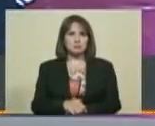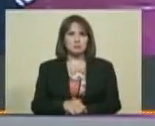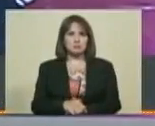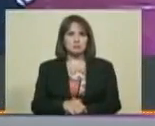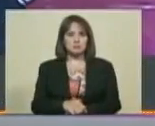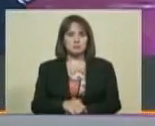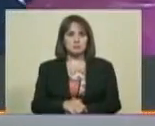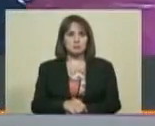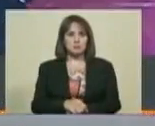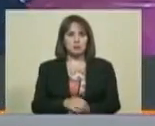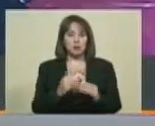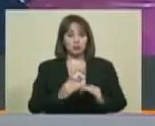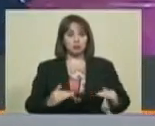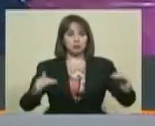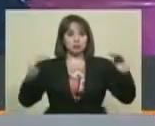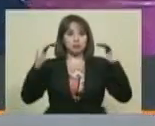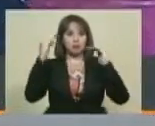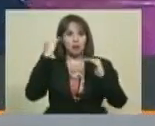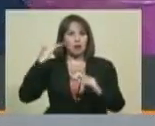eleva la moral